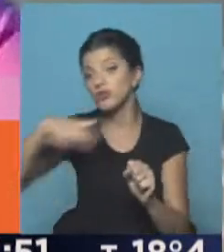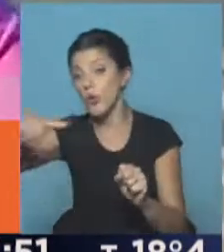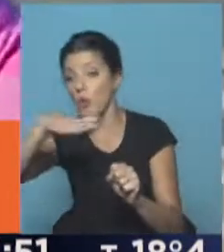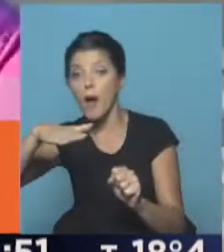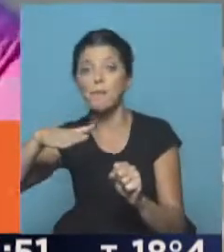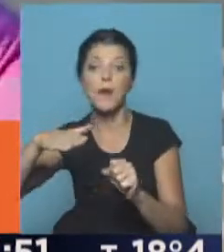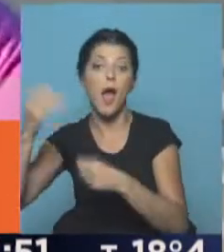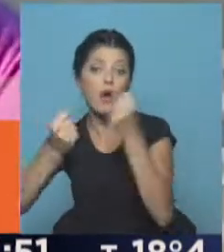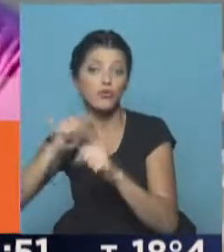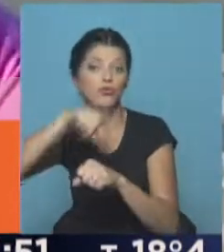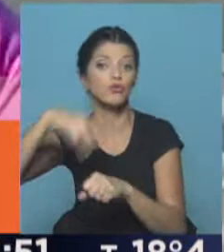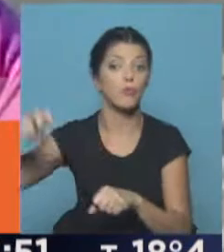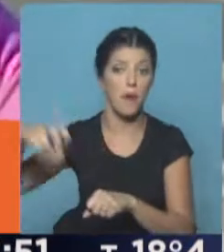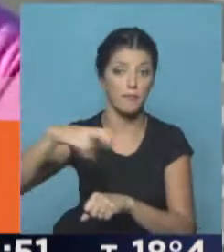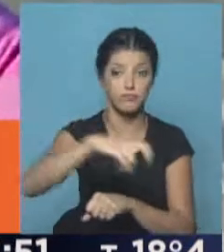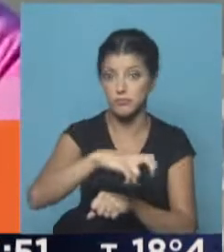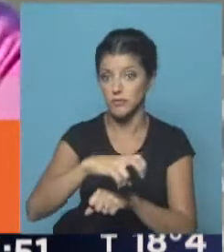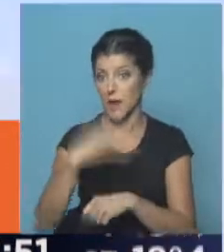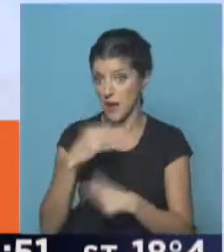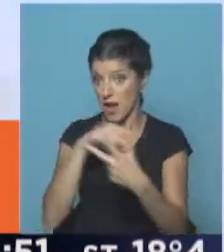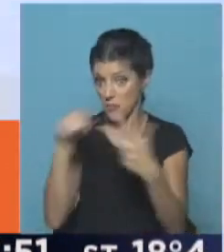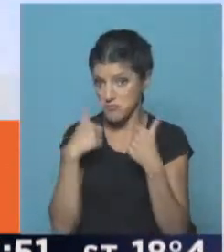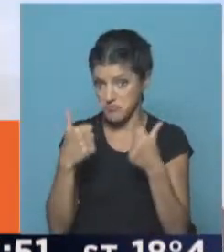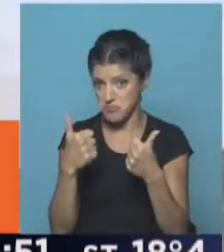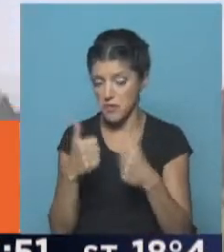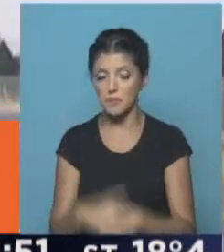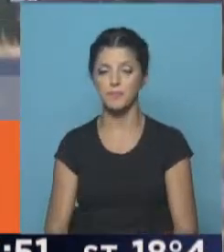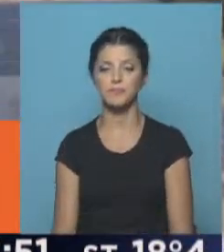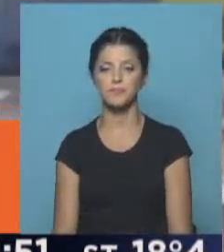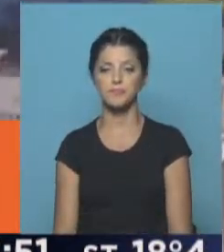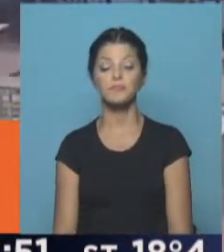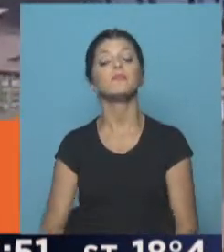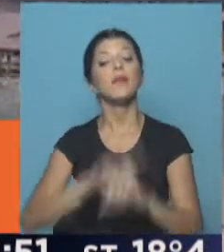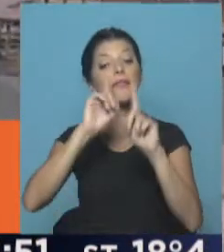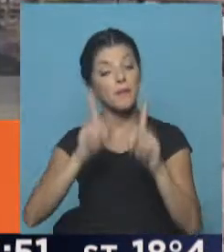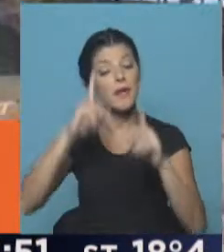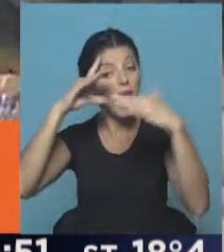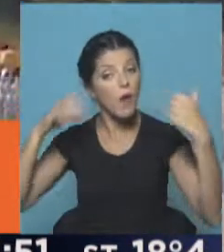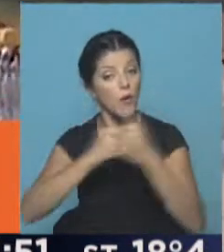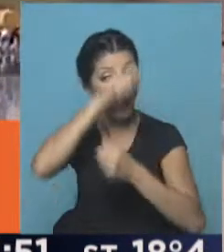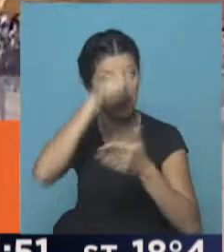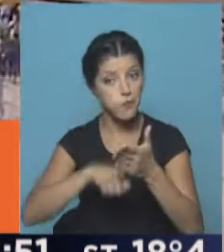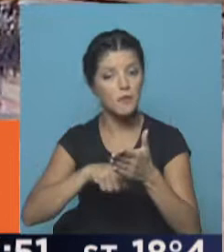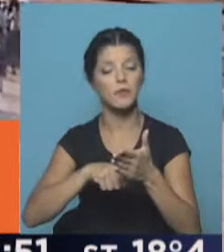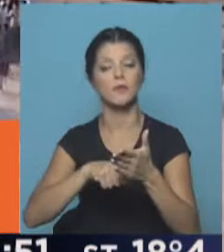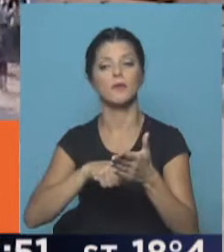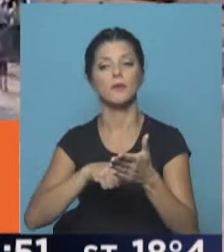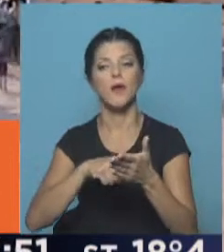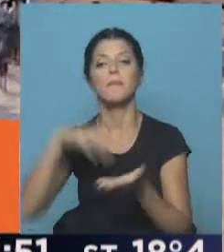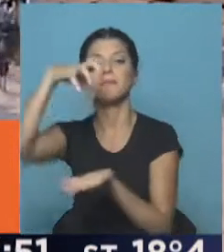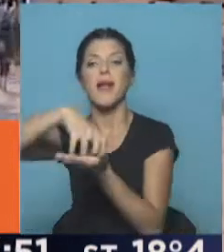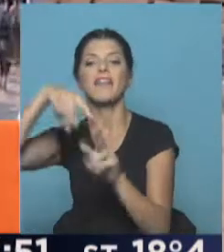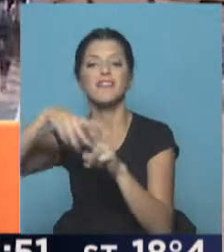para los vehículos, la verdad que nos viene bien. También se firmó un convenio para realizar